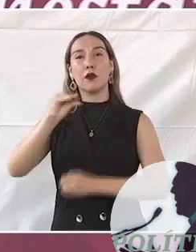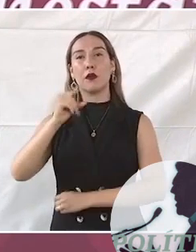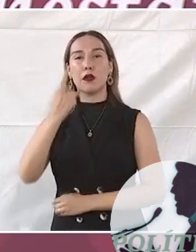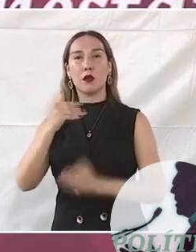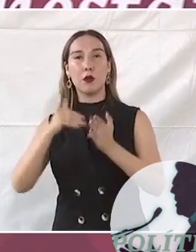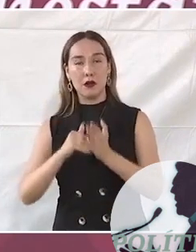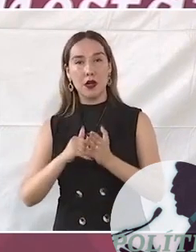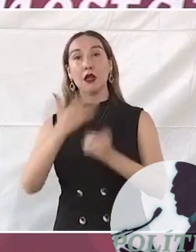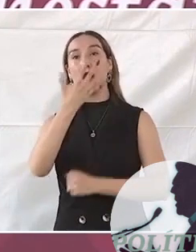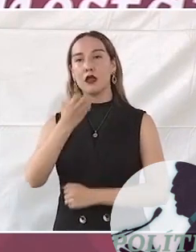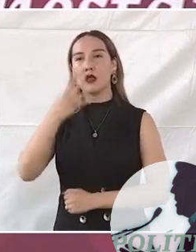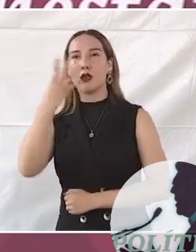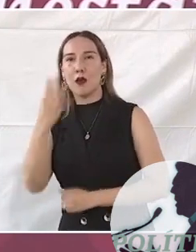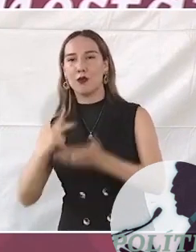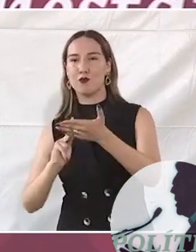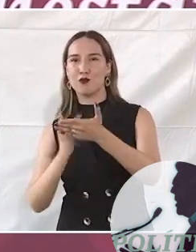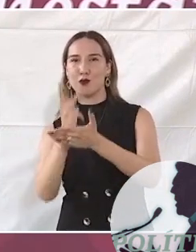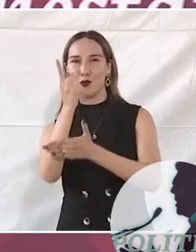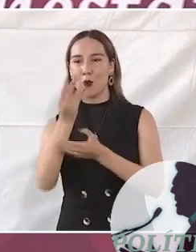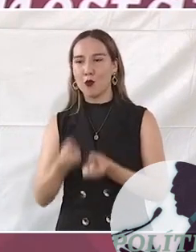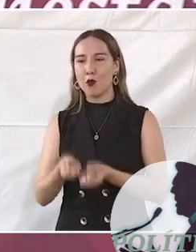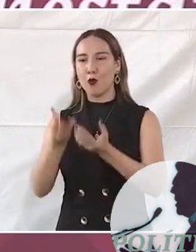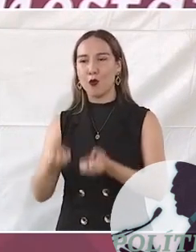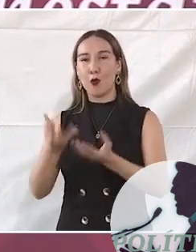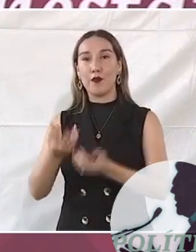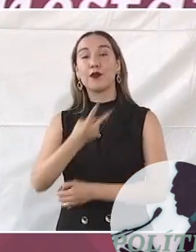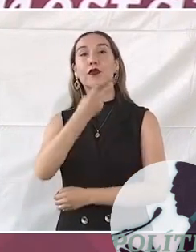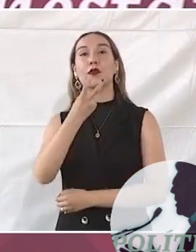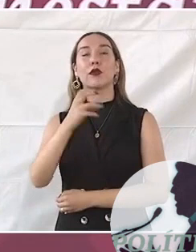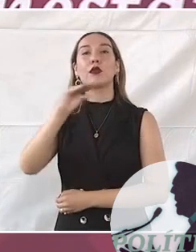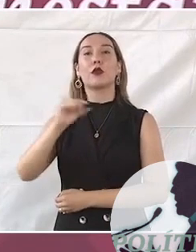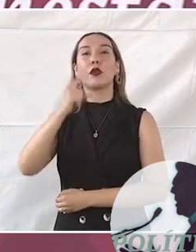281,991,504 plantas para alcanzar la meta de